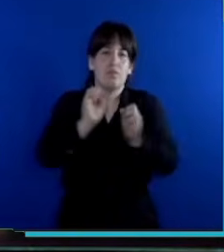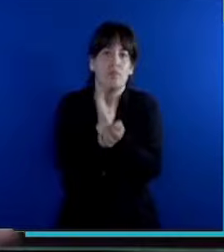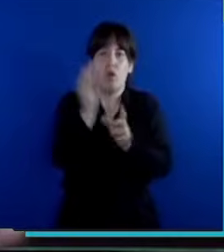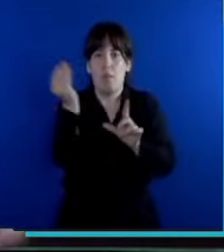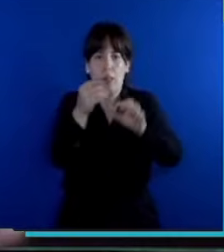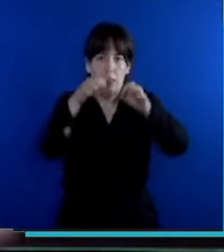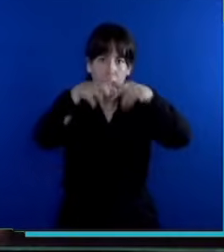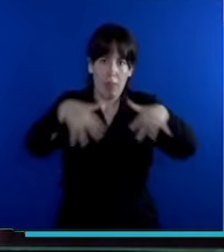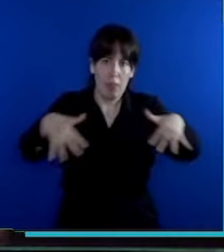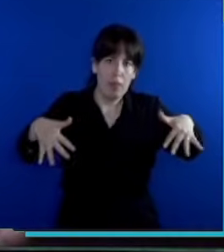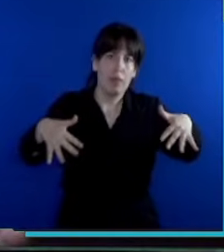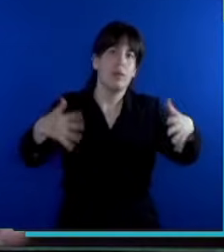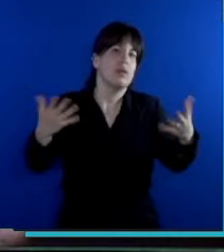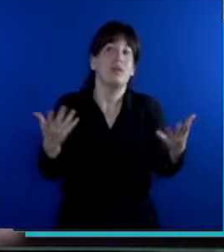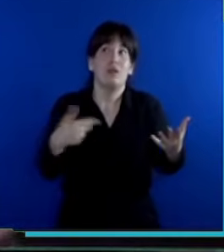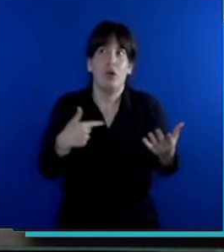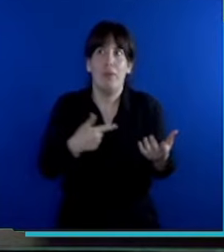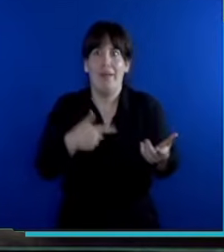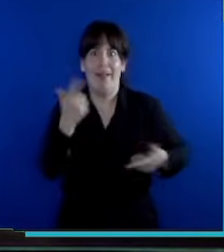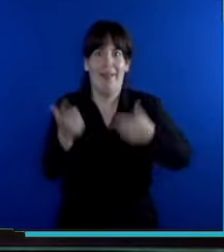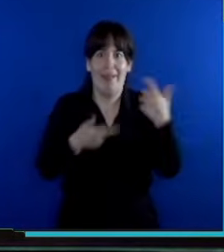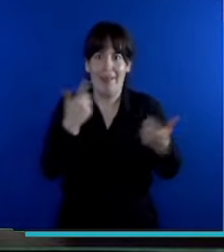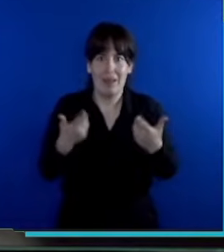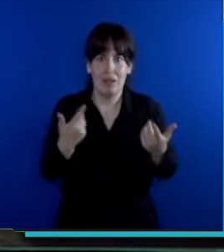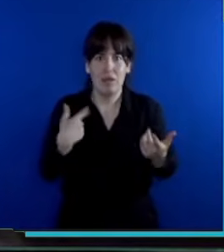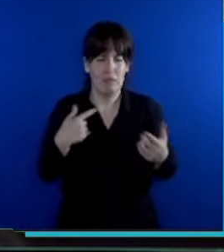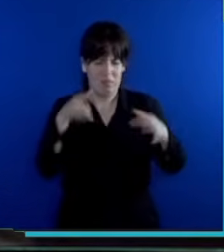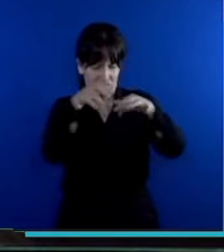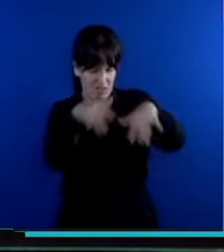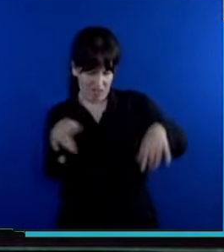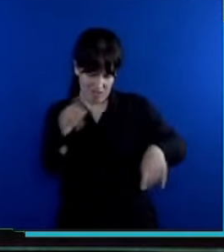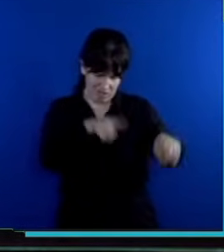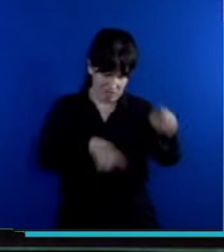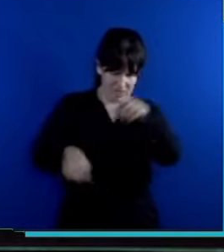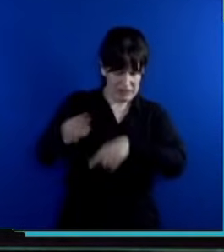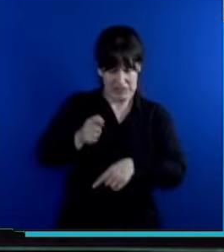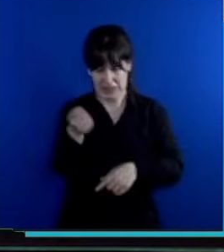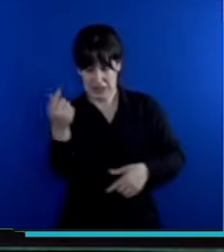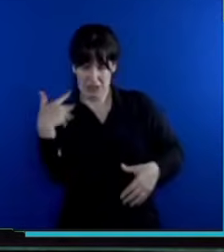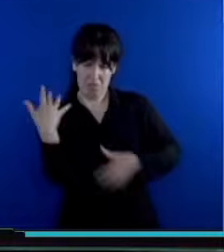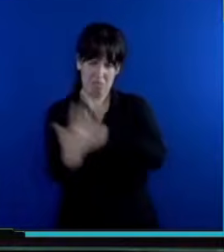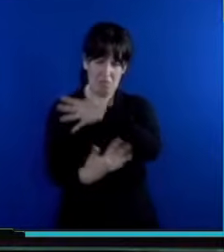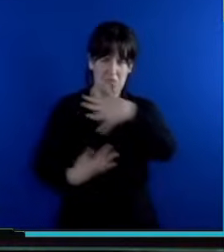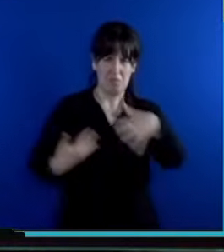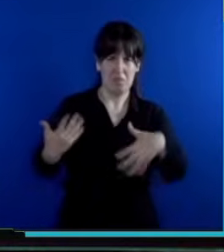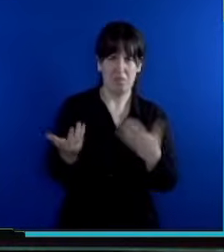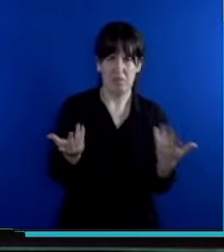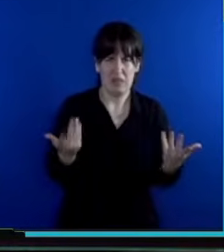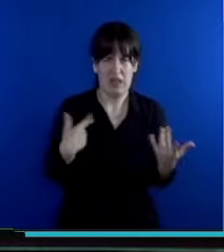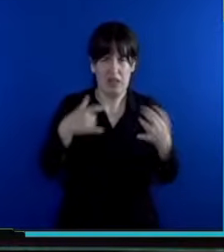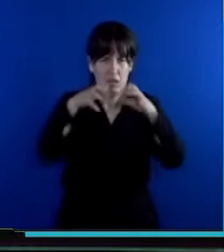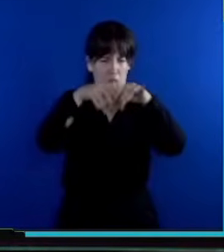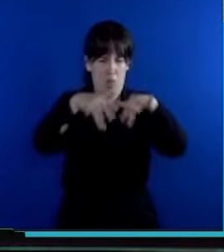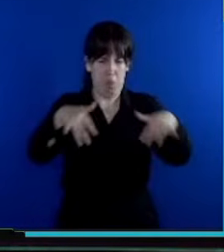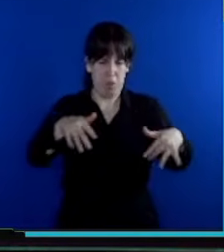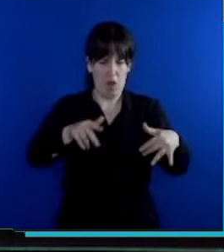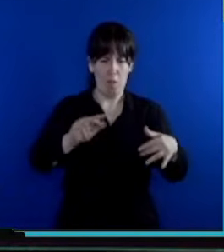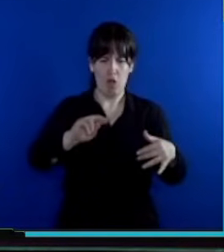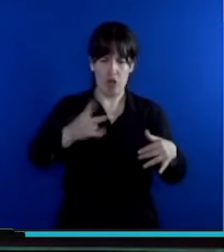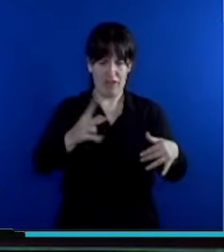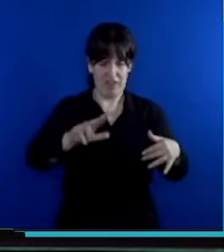un plato, se divertiría muchísimo porque es laberíntico, burocrático, irracional, tiene funciones triplicadas,